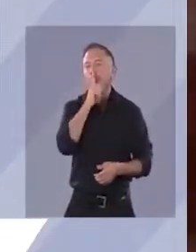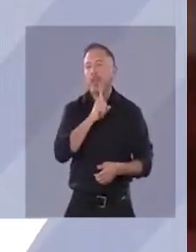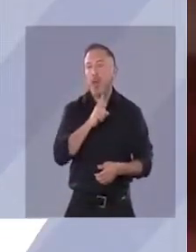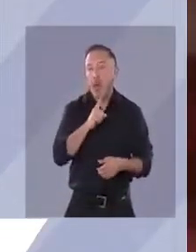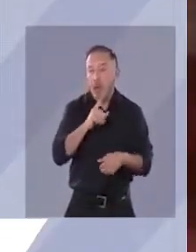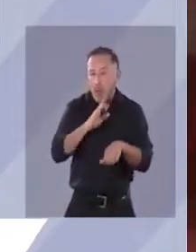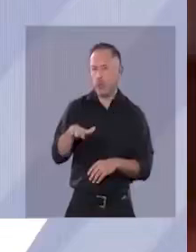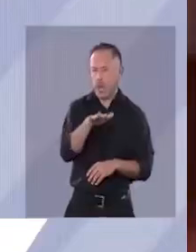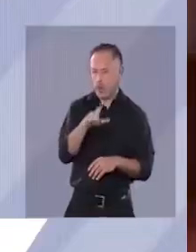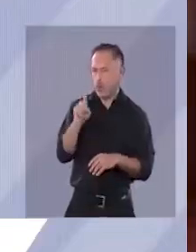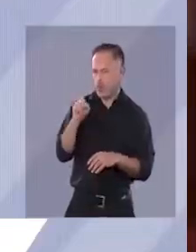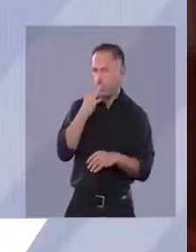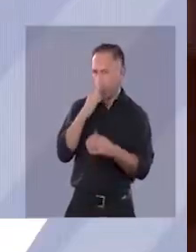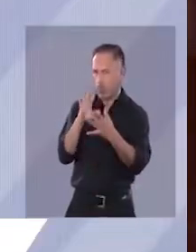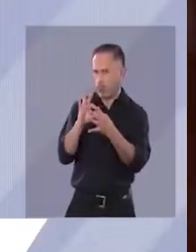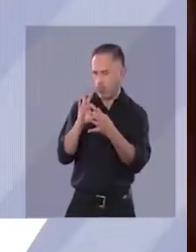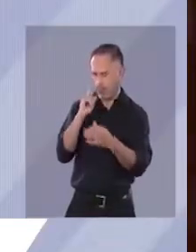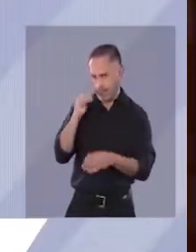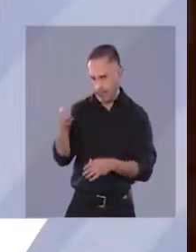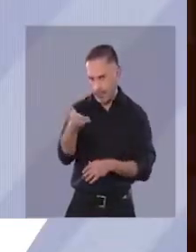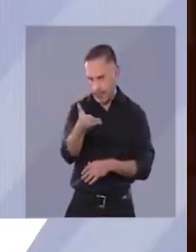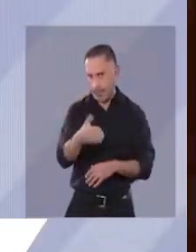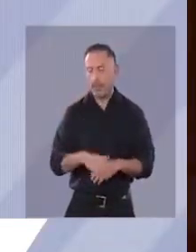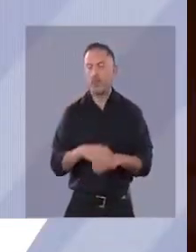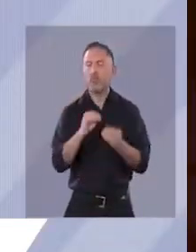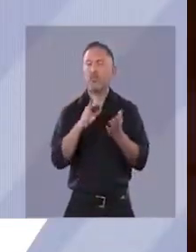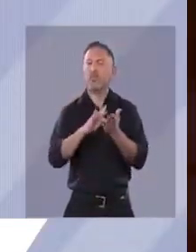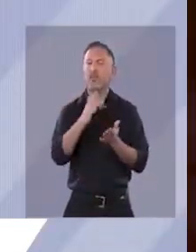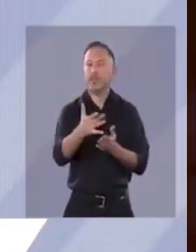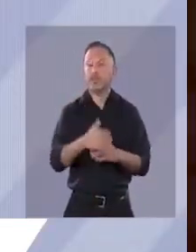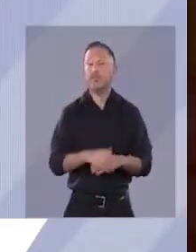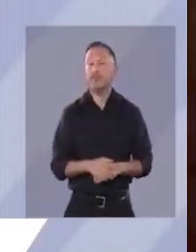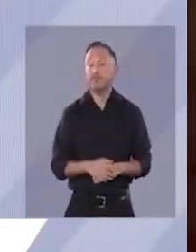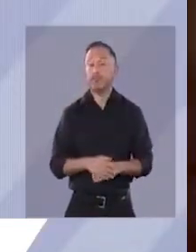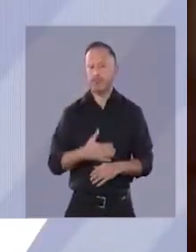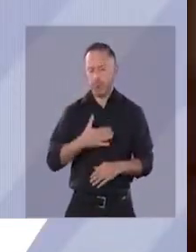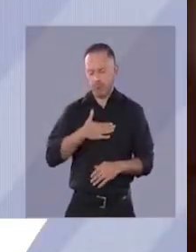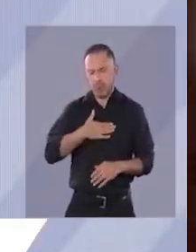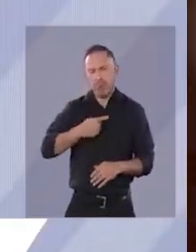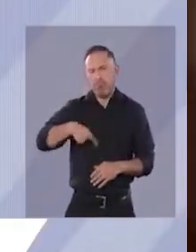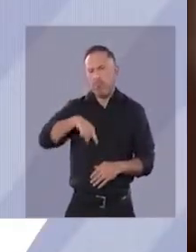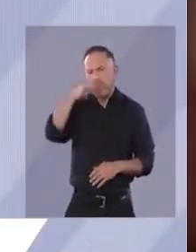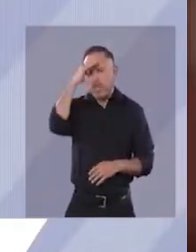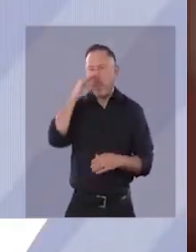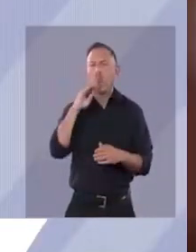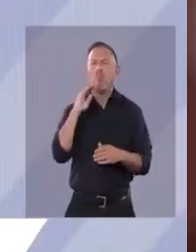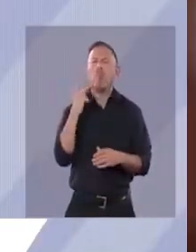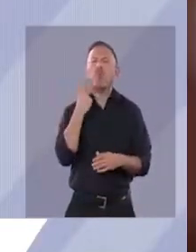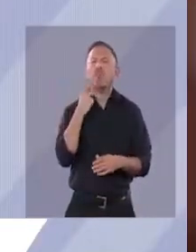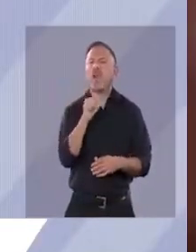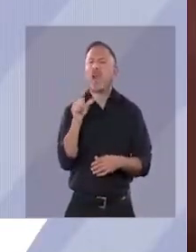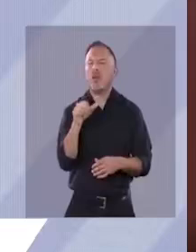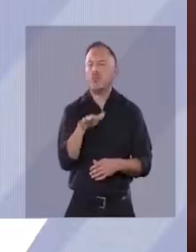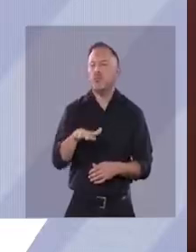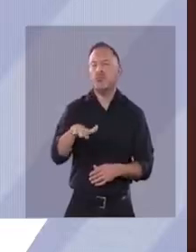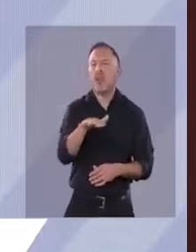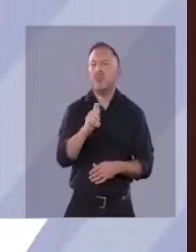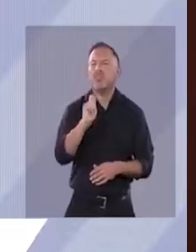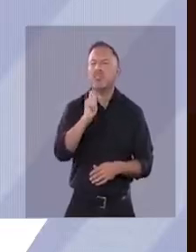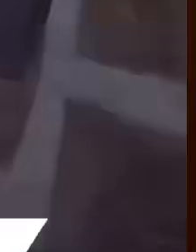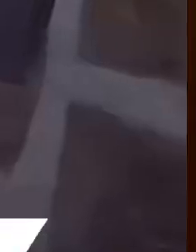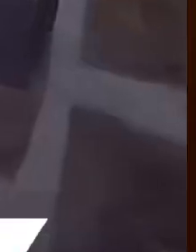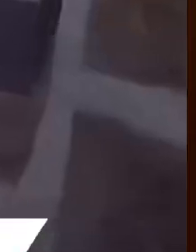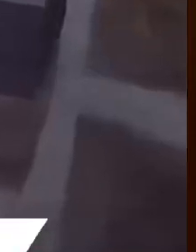el presidente López Obrador con Arturo Saldívar, ministro en retiro y expresidente de la Suprema Corte de Justicia de la Nación.